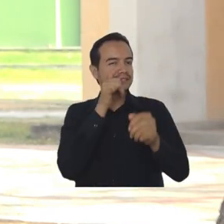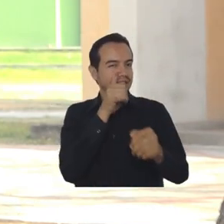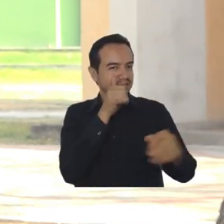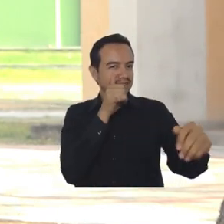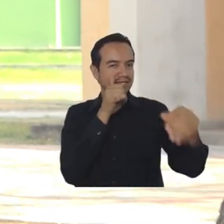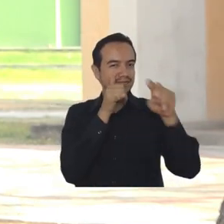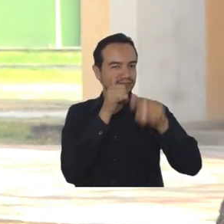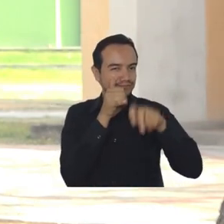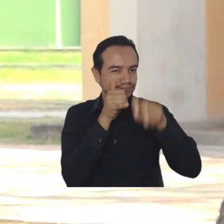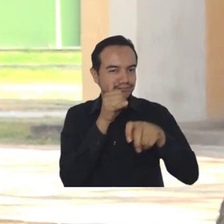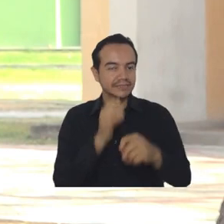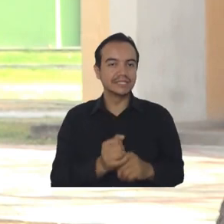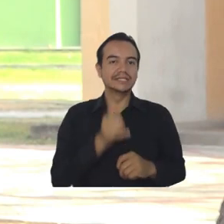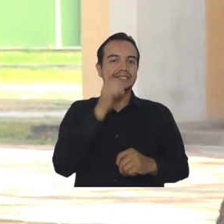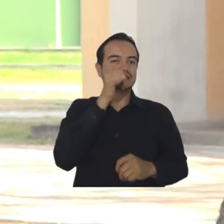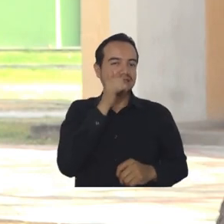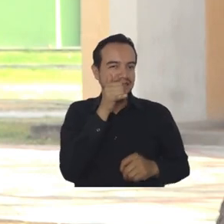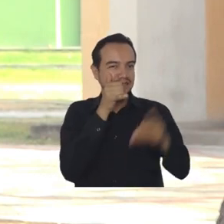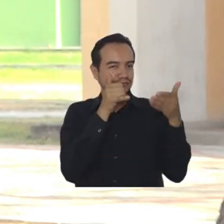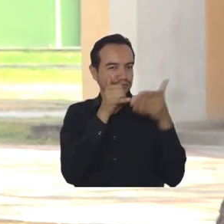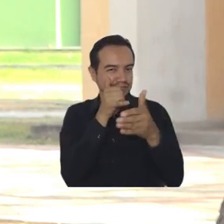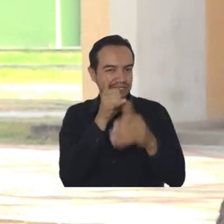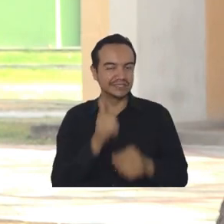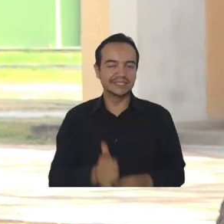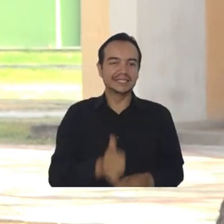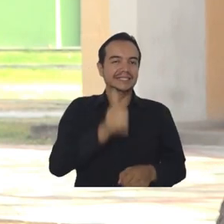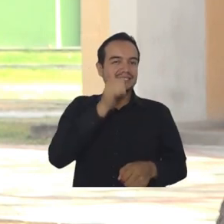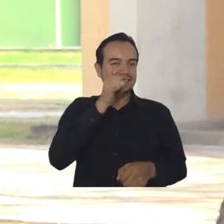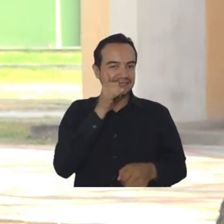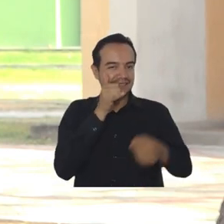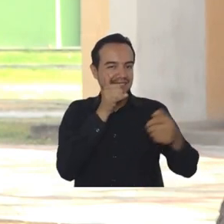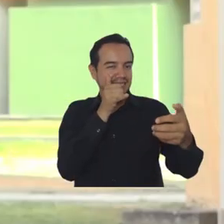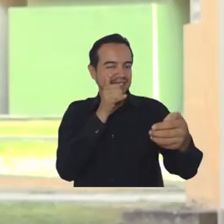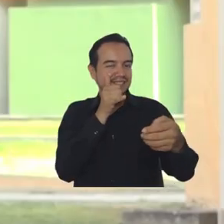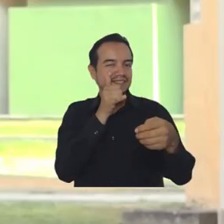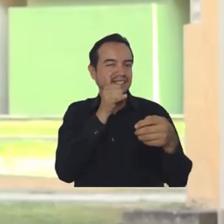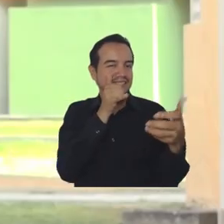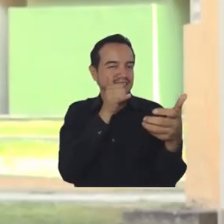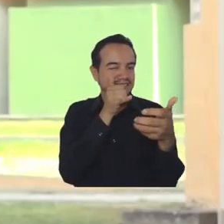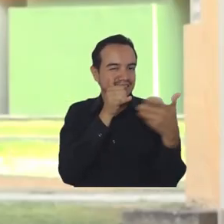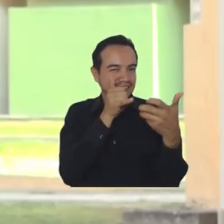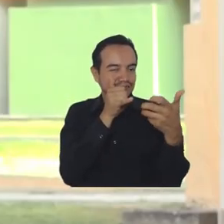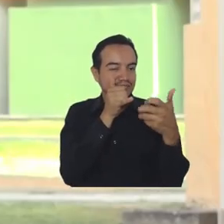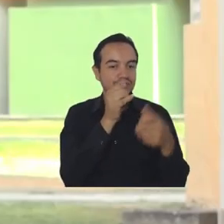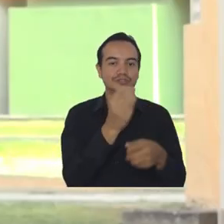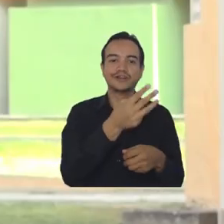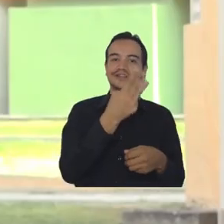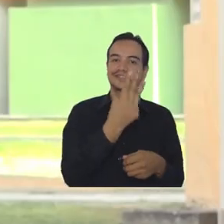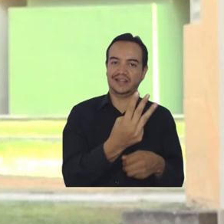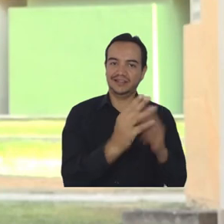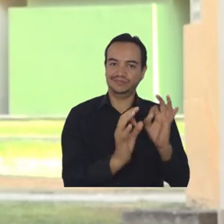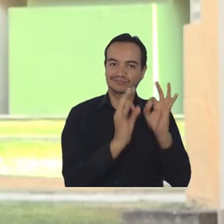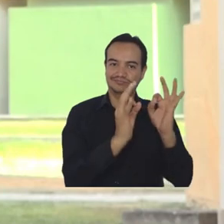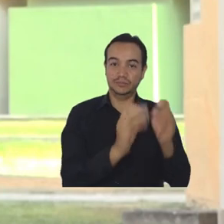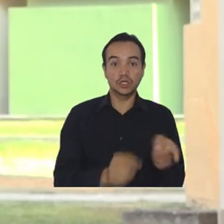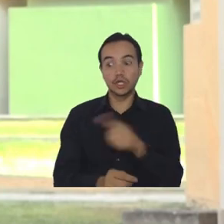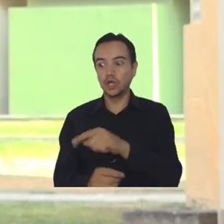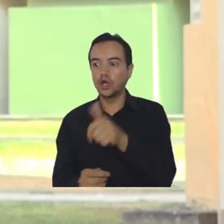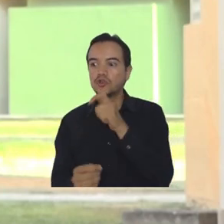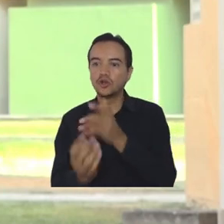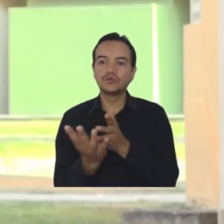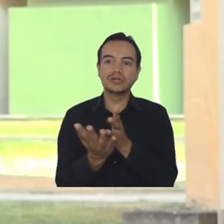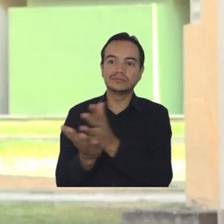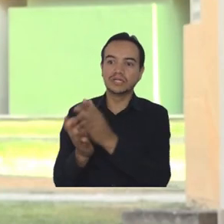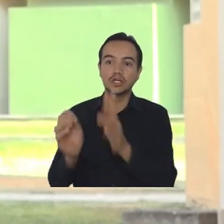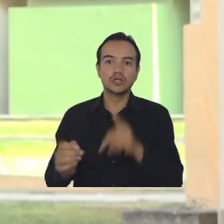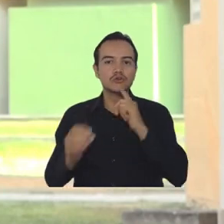de ingeniería agronómica, el programa de ingeniería pesquera y el programa de ingeniería de sistemas. Además tenemos también oferta académica de los